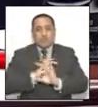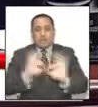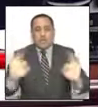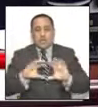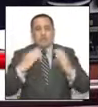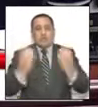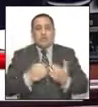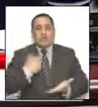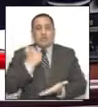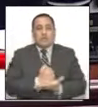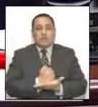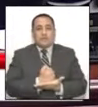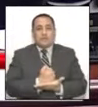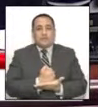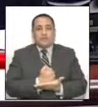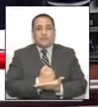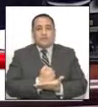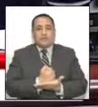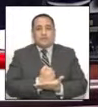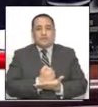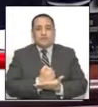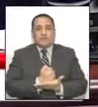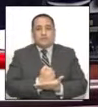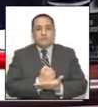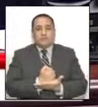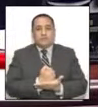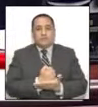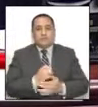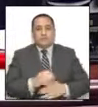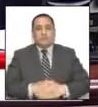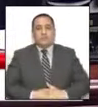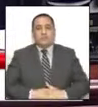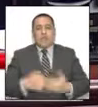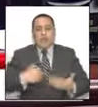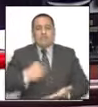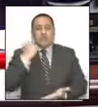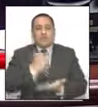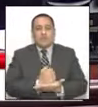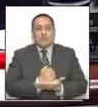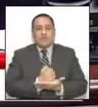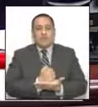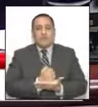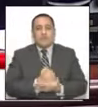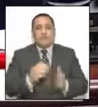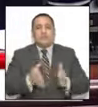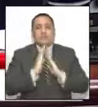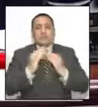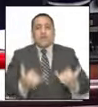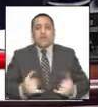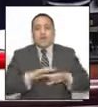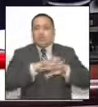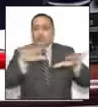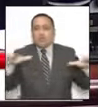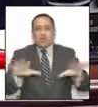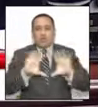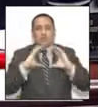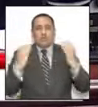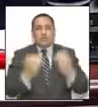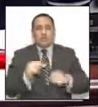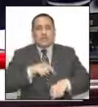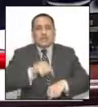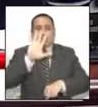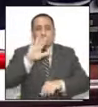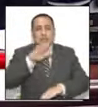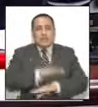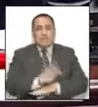congresista, se dará por aprobada. ¿Y el Perú? Ha sido aprobada. Se cita a los señores congresistas para mañana a las 5 de la